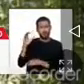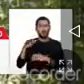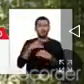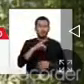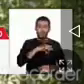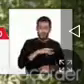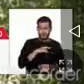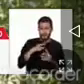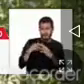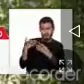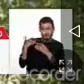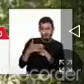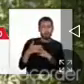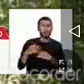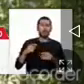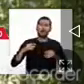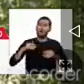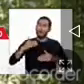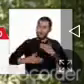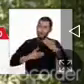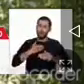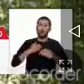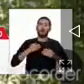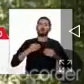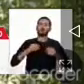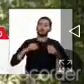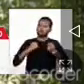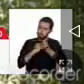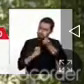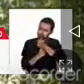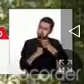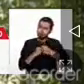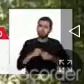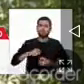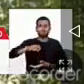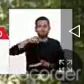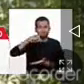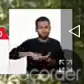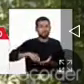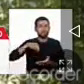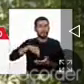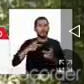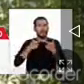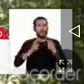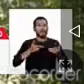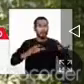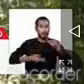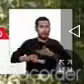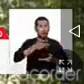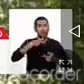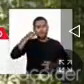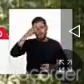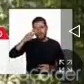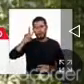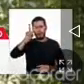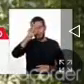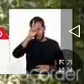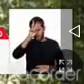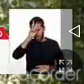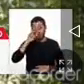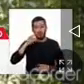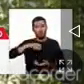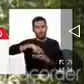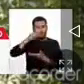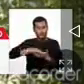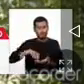Chile, dimos un paso fundamental, que fue suscribir el Tratado de Libre Comercio México-Perú, que